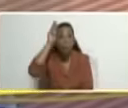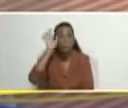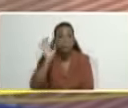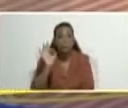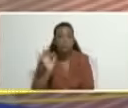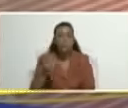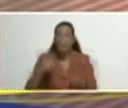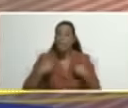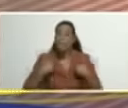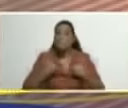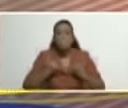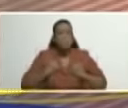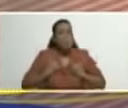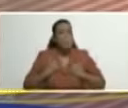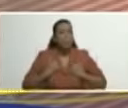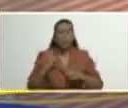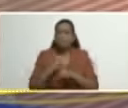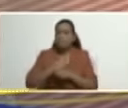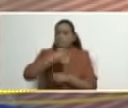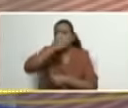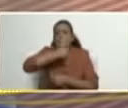con esfuerzo propio,